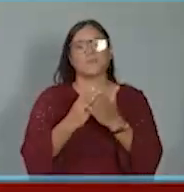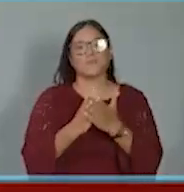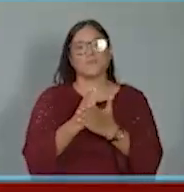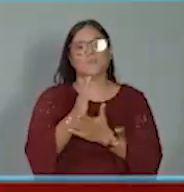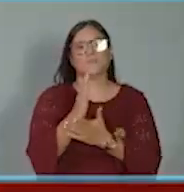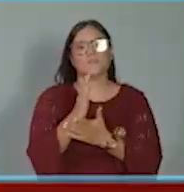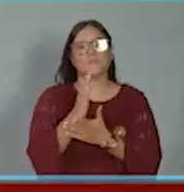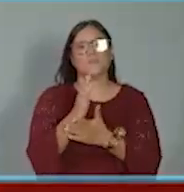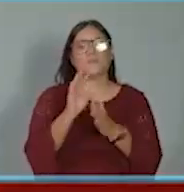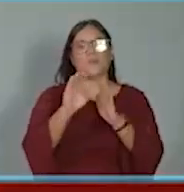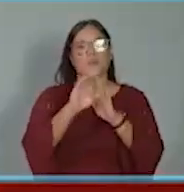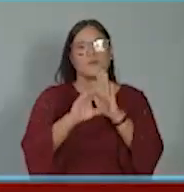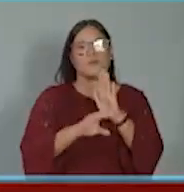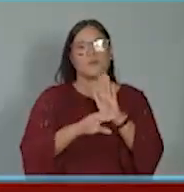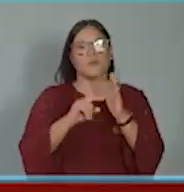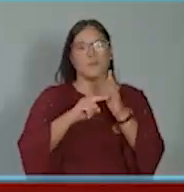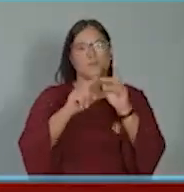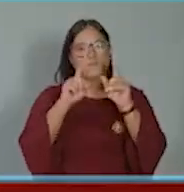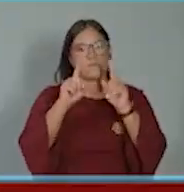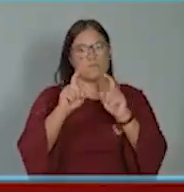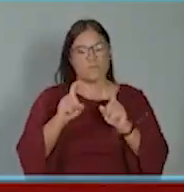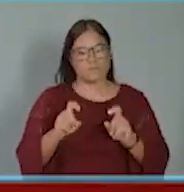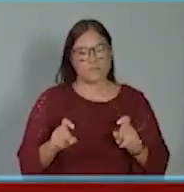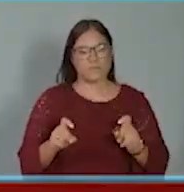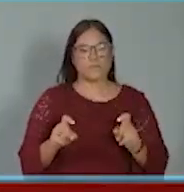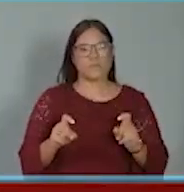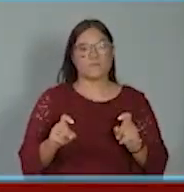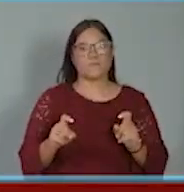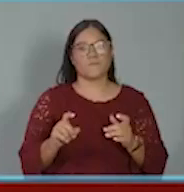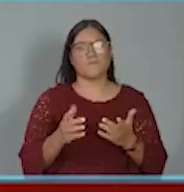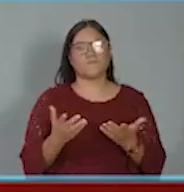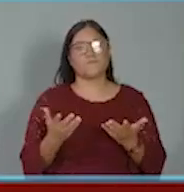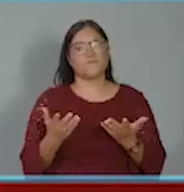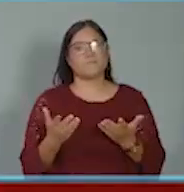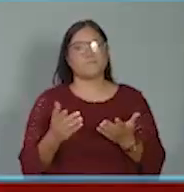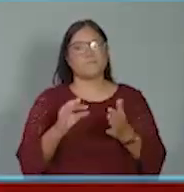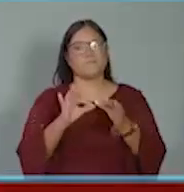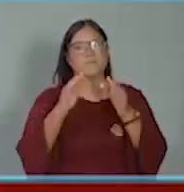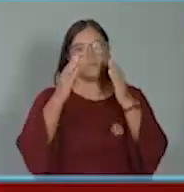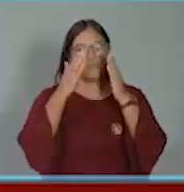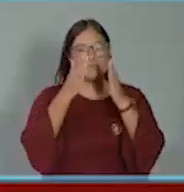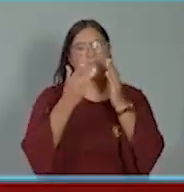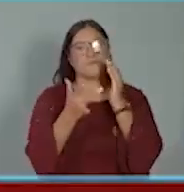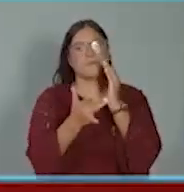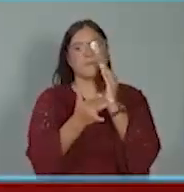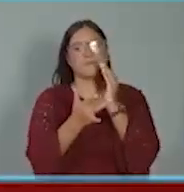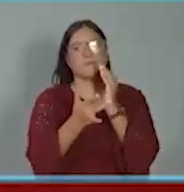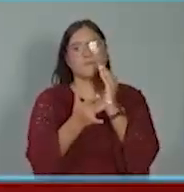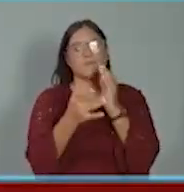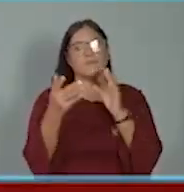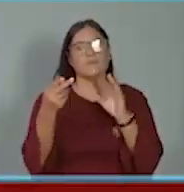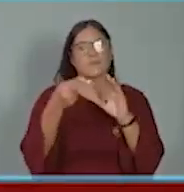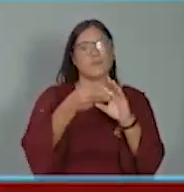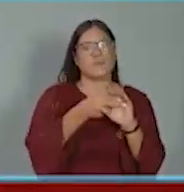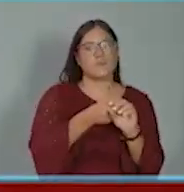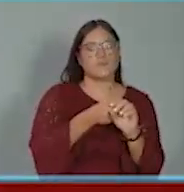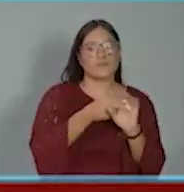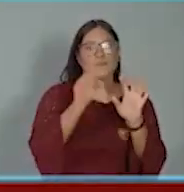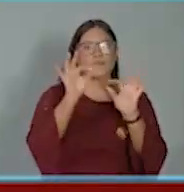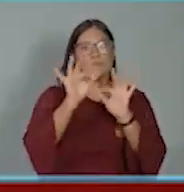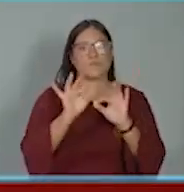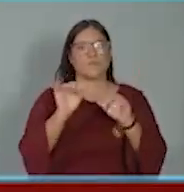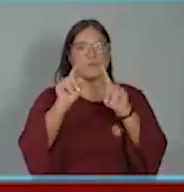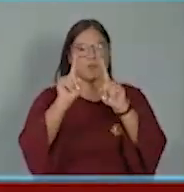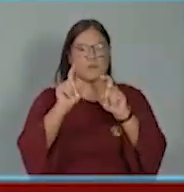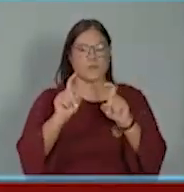o sea en materia de reclutamiento en materia de del uso de las tecnologías de incorporar en la forma